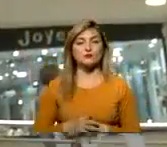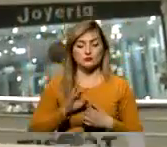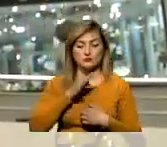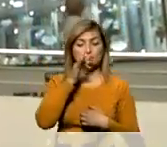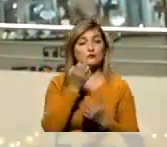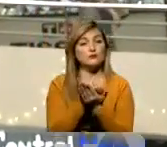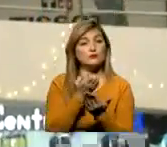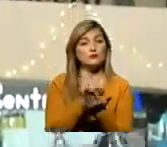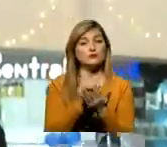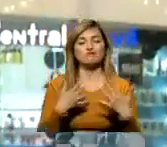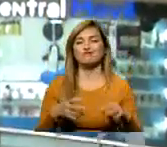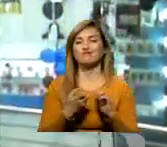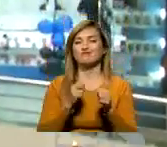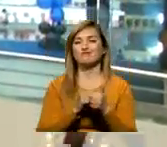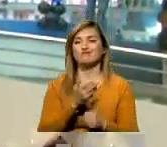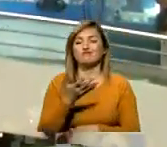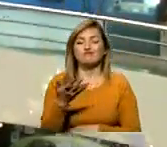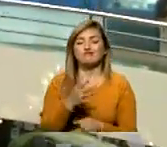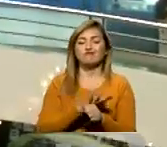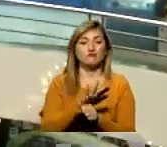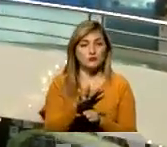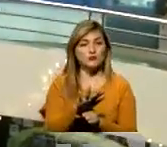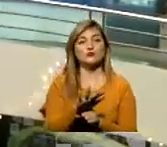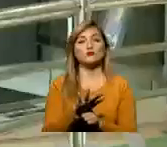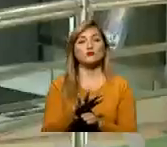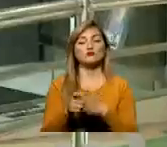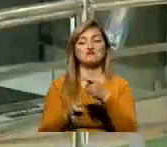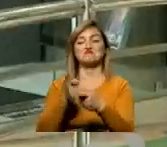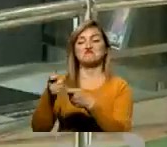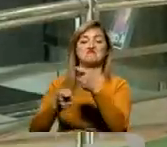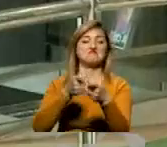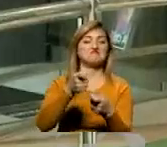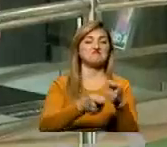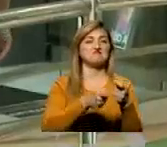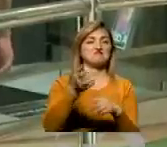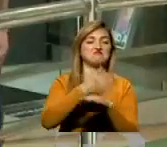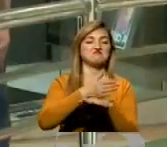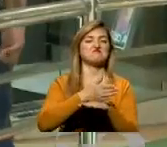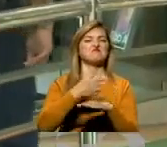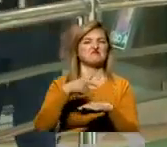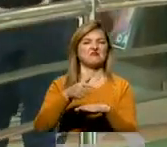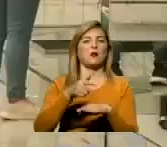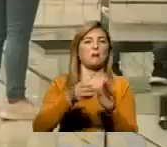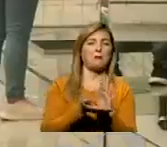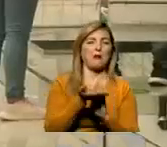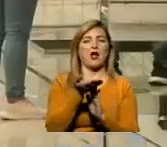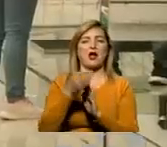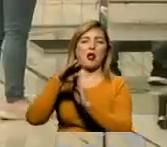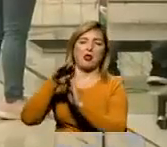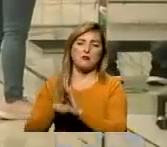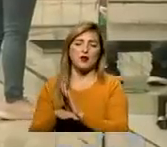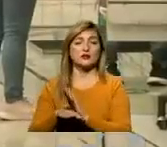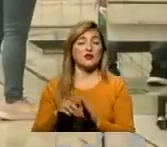y la crisis económica generada por esta influyó también en el nivel de ventas que tenían los comercios durante esta época, en la que los